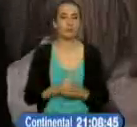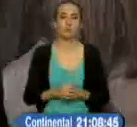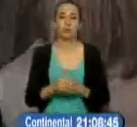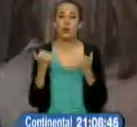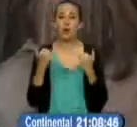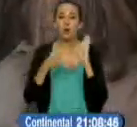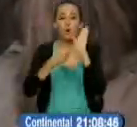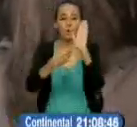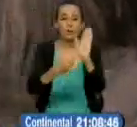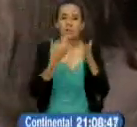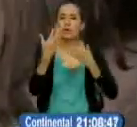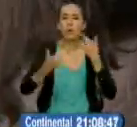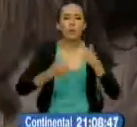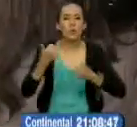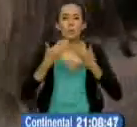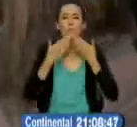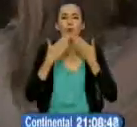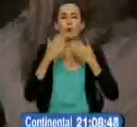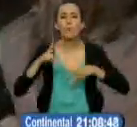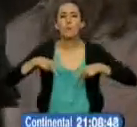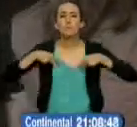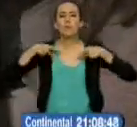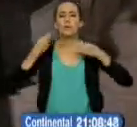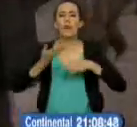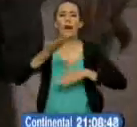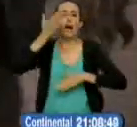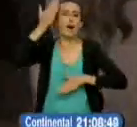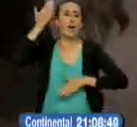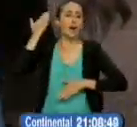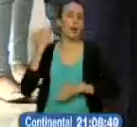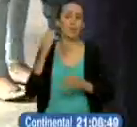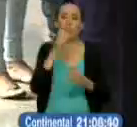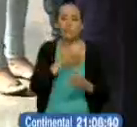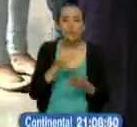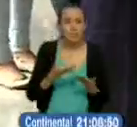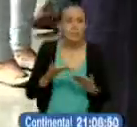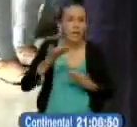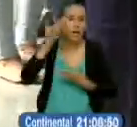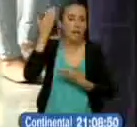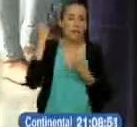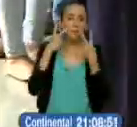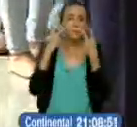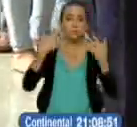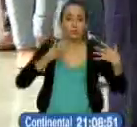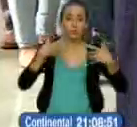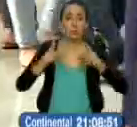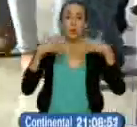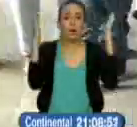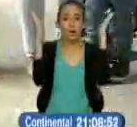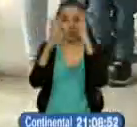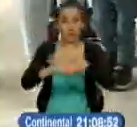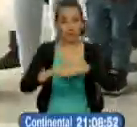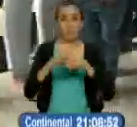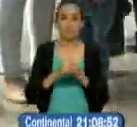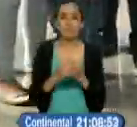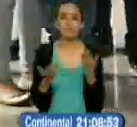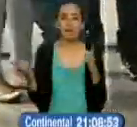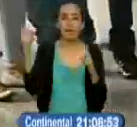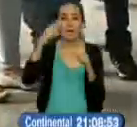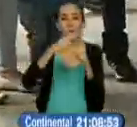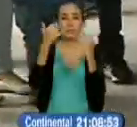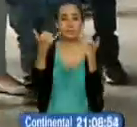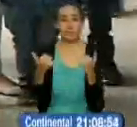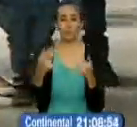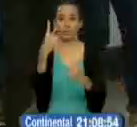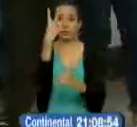cuál era el ambiente del pueblo y de los ciudadanos del siglo XIX. A esta obra teatralizada gratuita se podrá asistir hasta hoy a